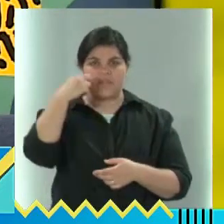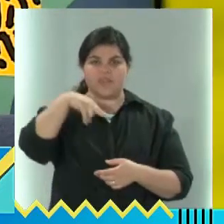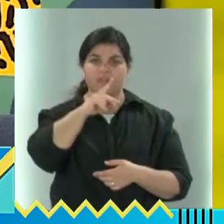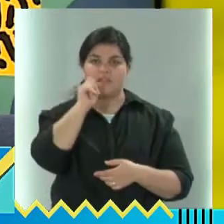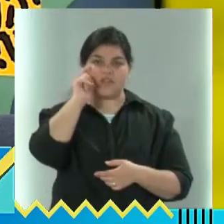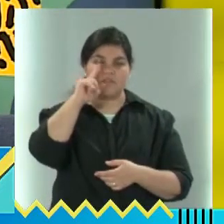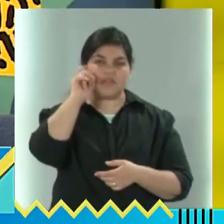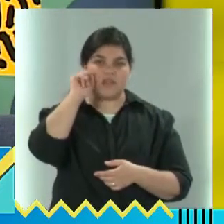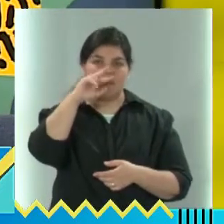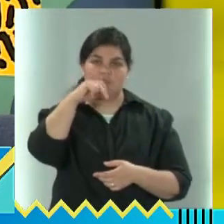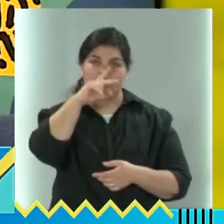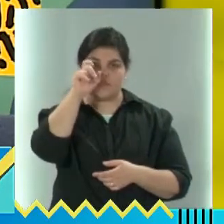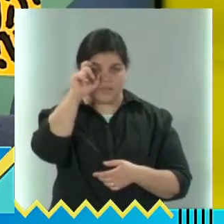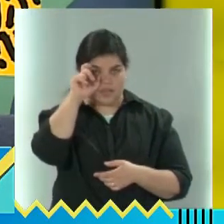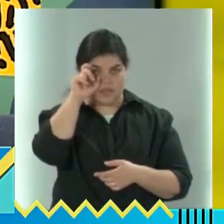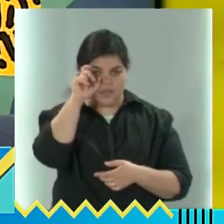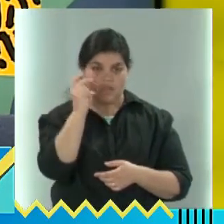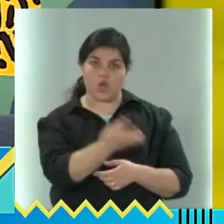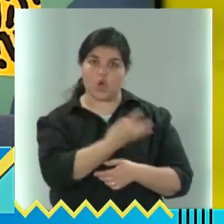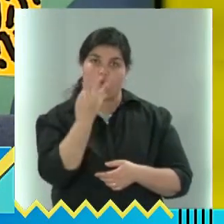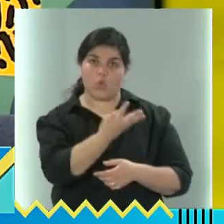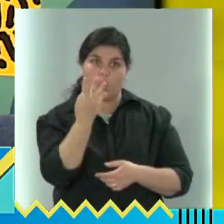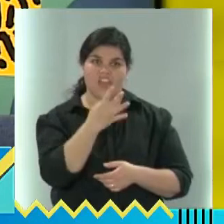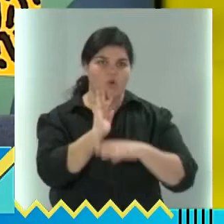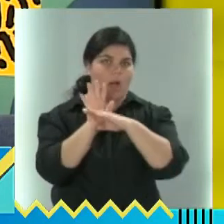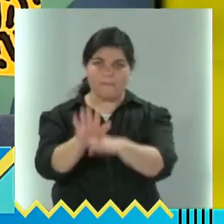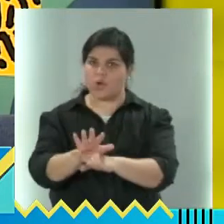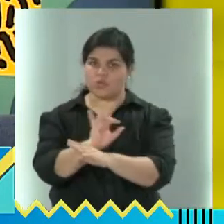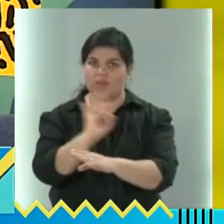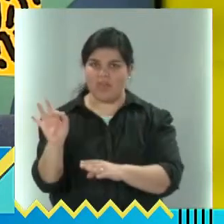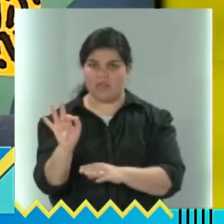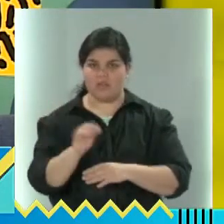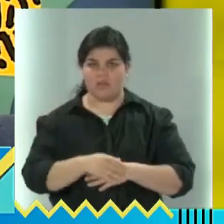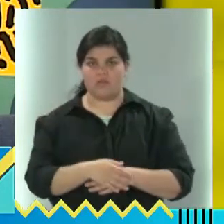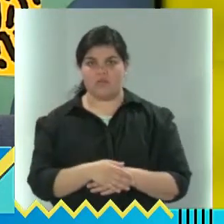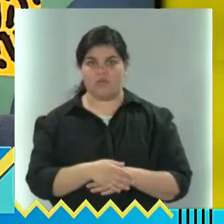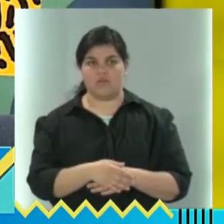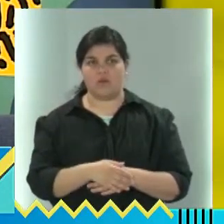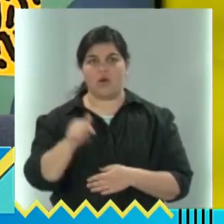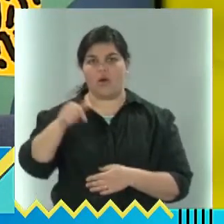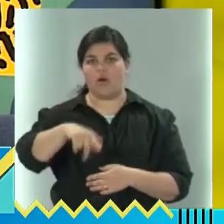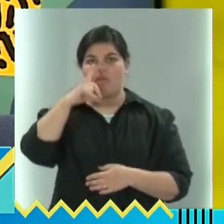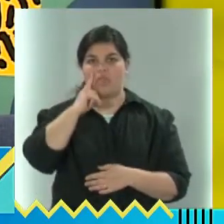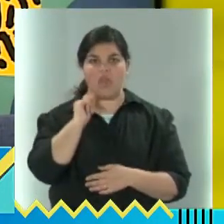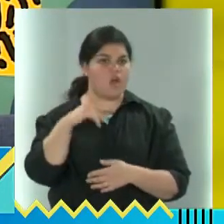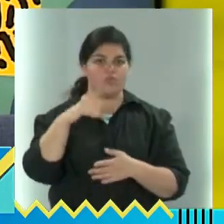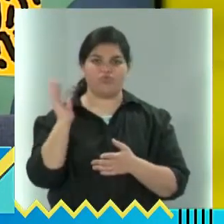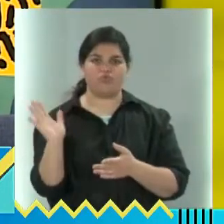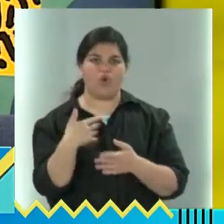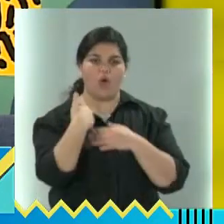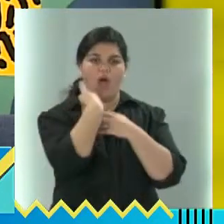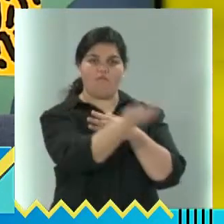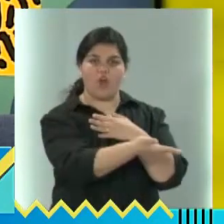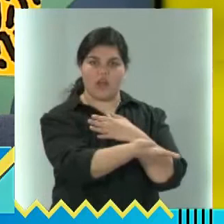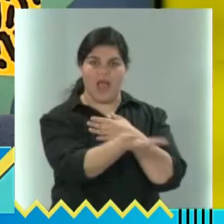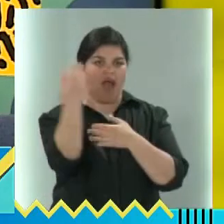Intransigente, han dado una señal de no apoyo. Hoy día estábamos todos afuera, inclusive